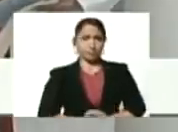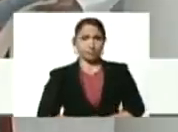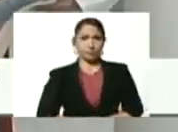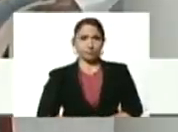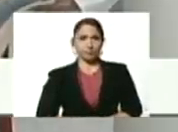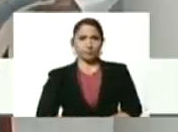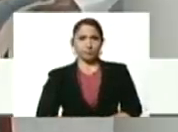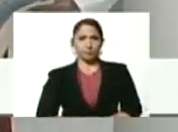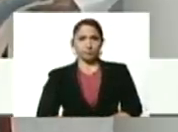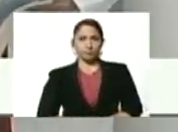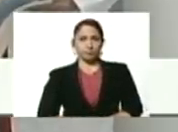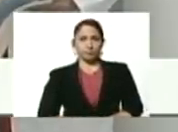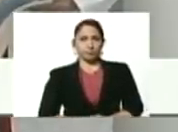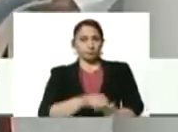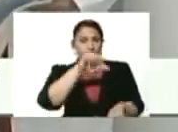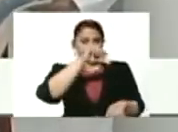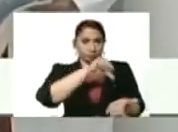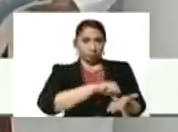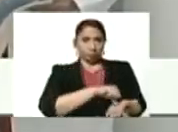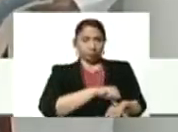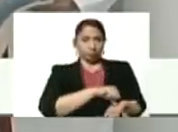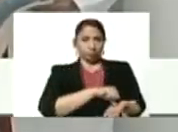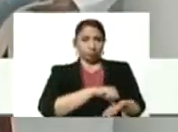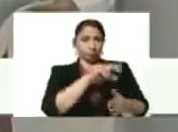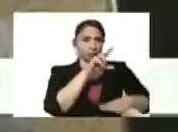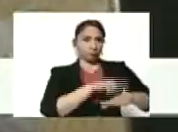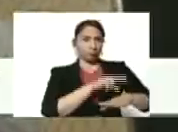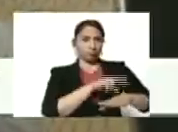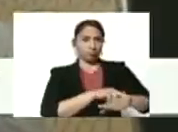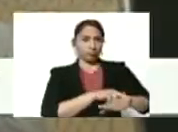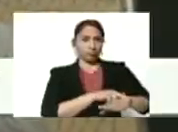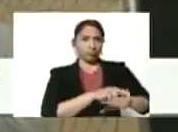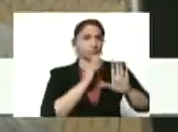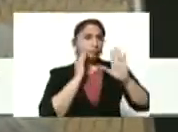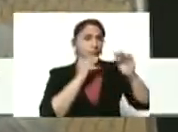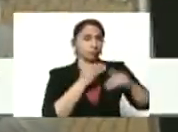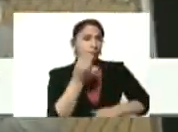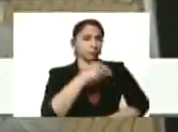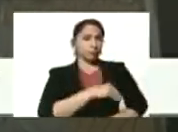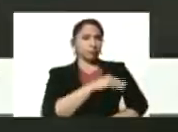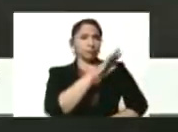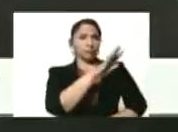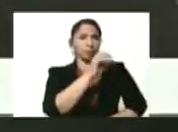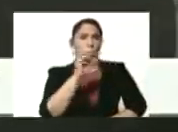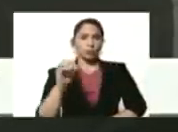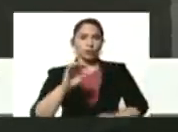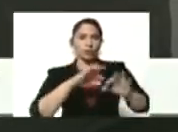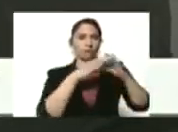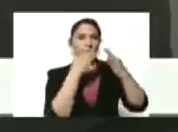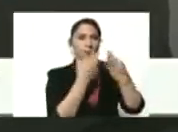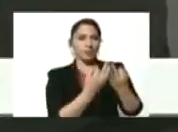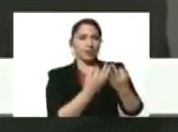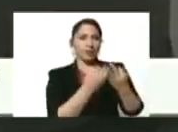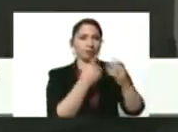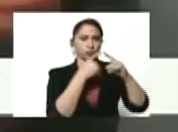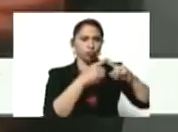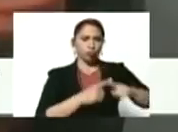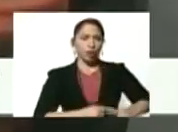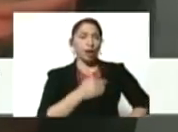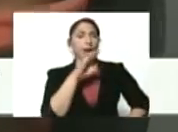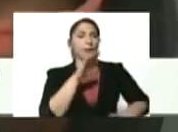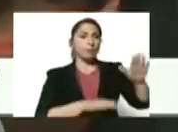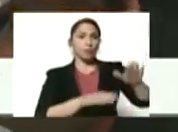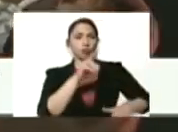el sector El Tránsito, consultorio El Tránsito, atendiendo a más de 400 familias para un total